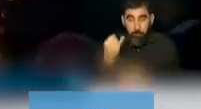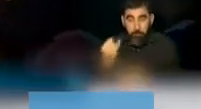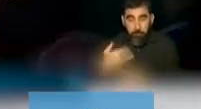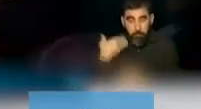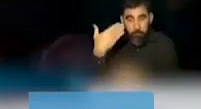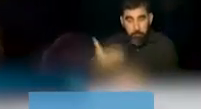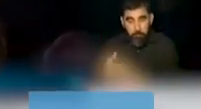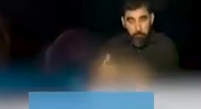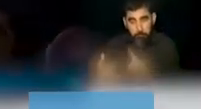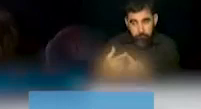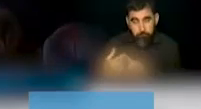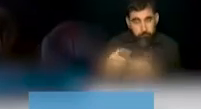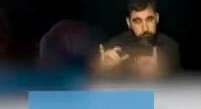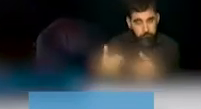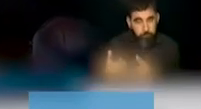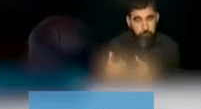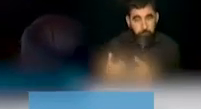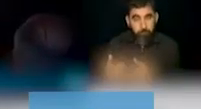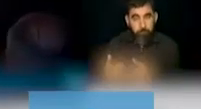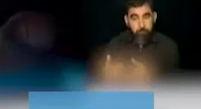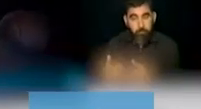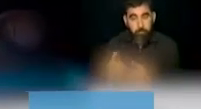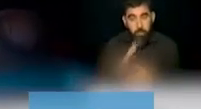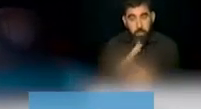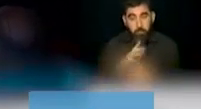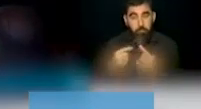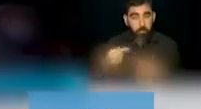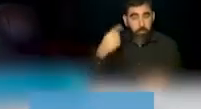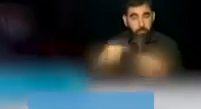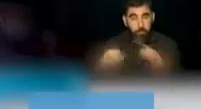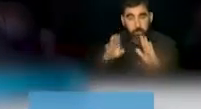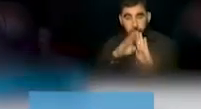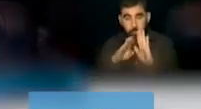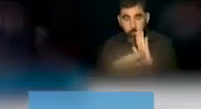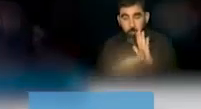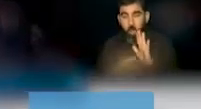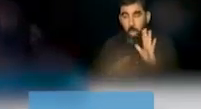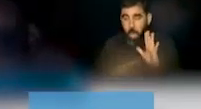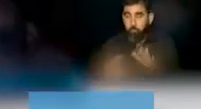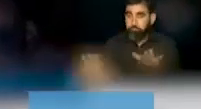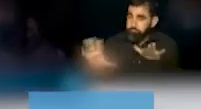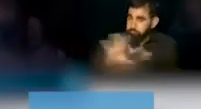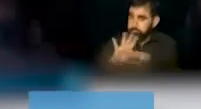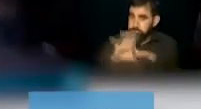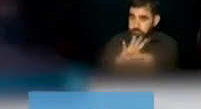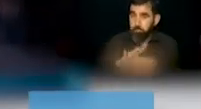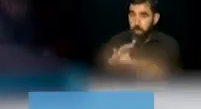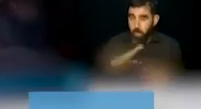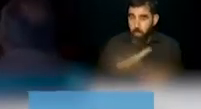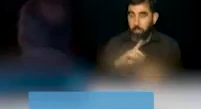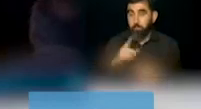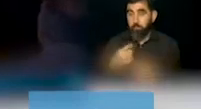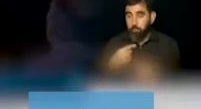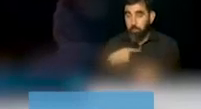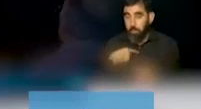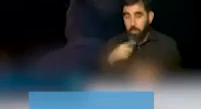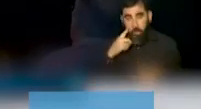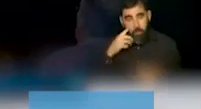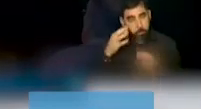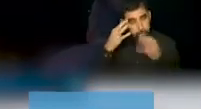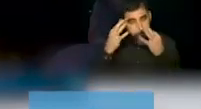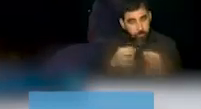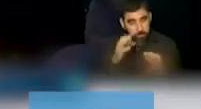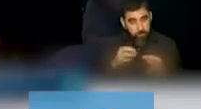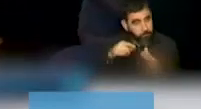fue invocado nuevamente por Talvi, uno lo veía, el pueblo lo veía de lejos, ahí en el tren ese con que recorría